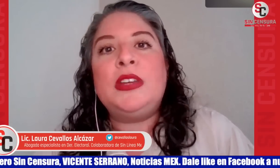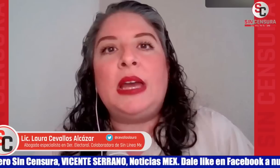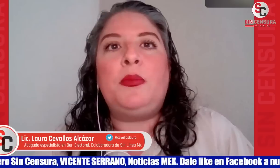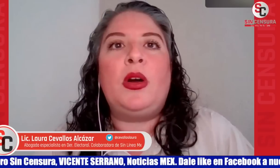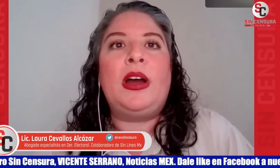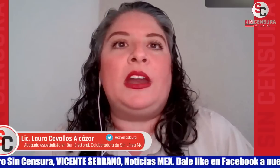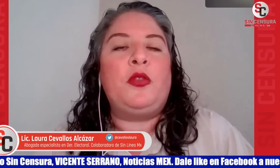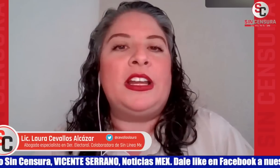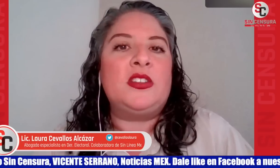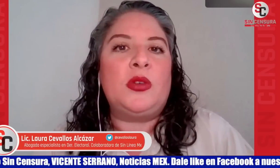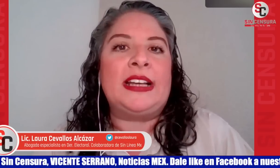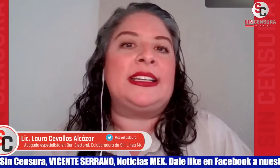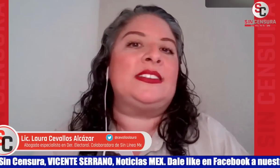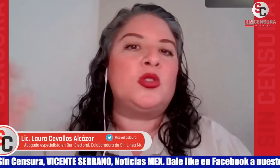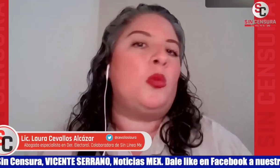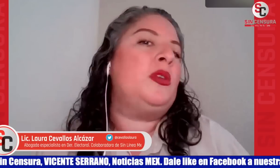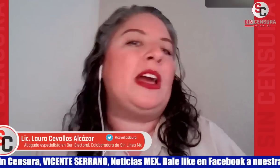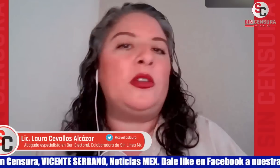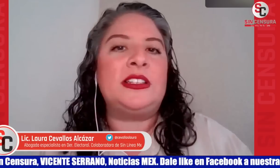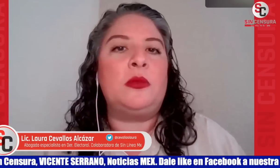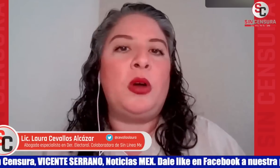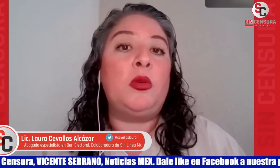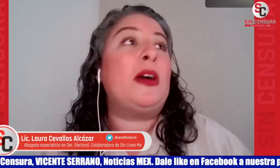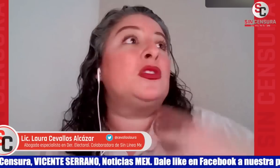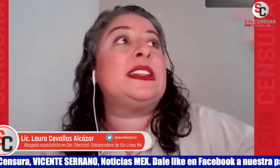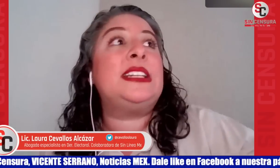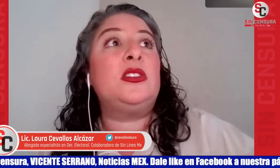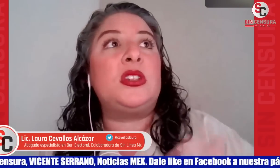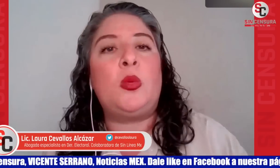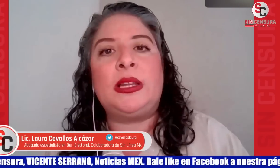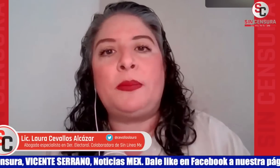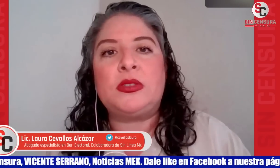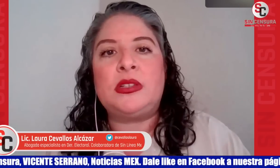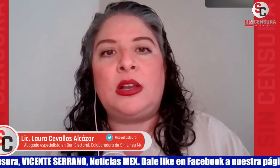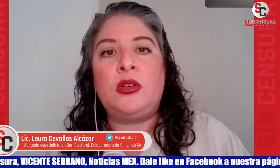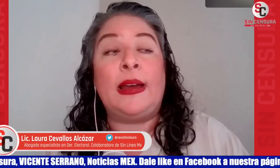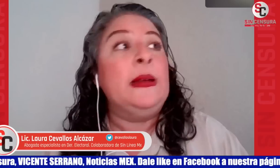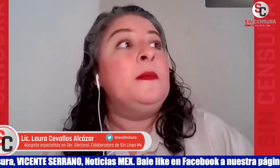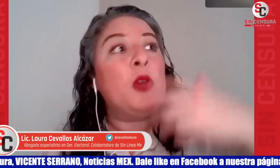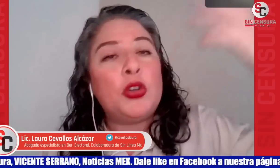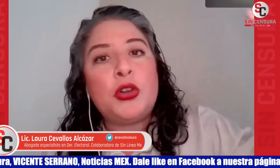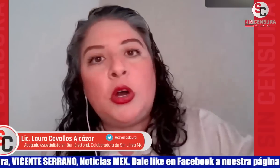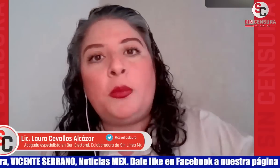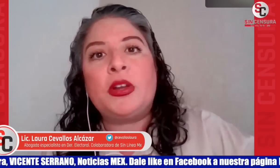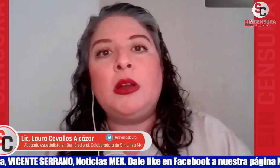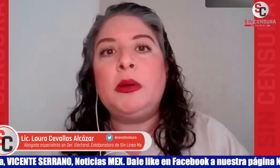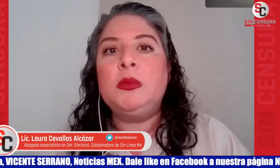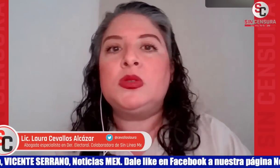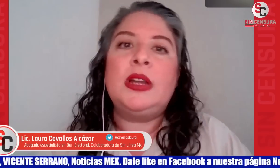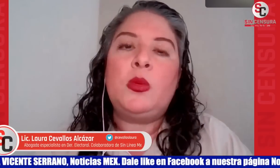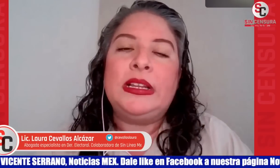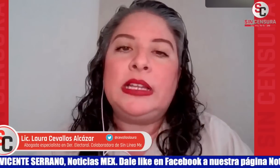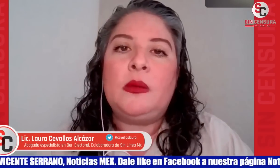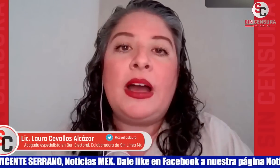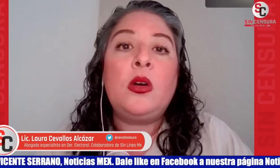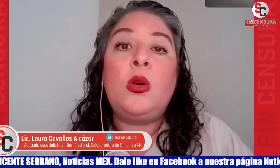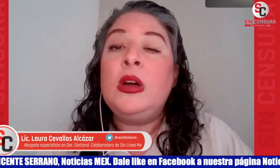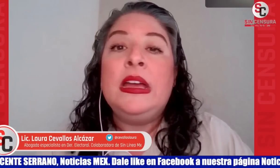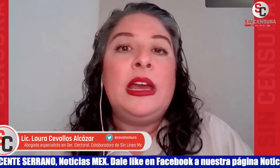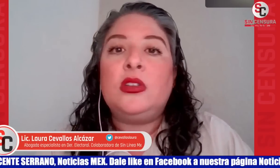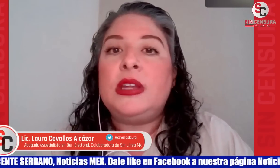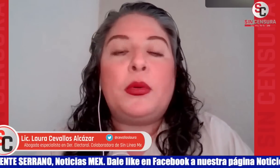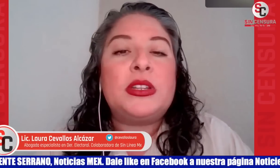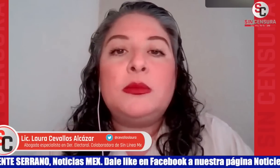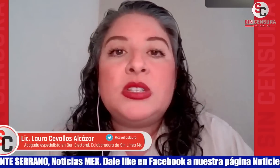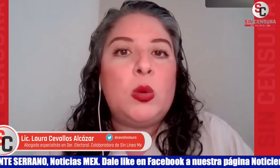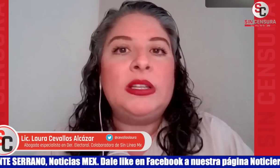la suya y pongan afuera de su casa que somos comunicadores del pueblo. Va a costar 150 pesos la lona. Otro dijo: ¿por qué no abrimos una cuenta de banco